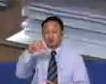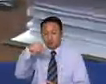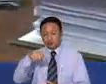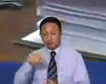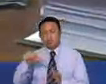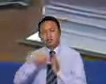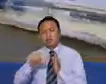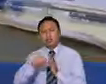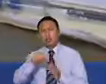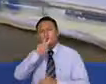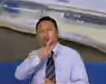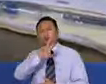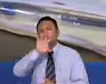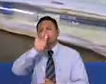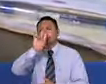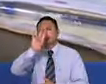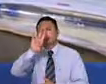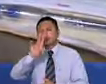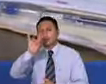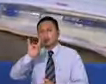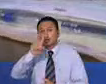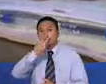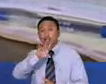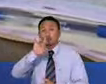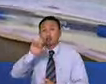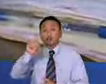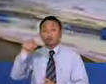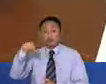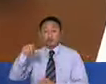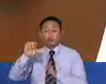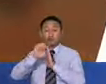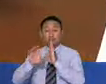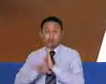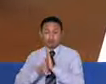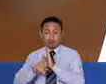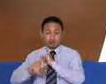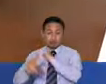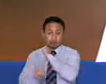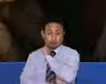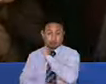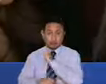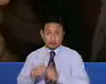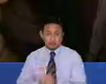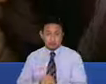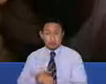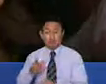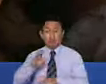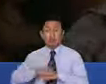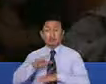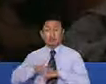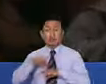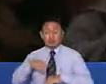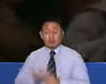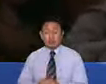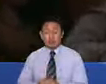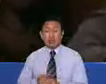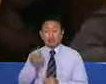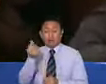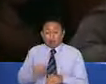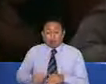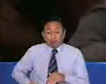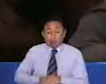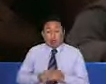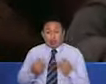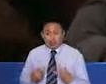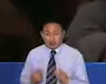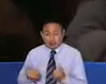artículos 278 y 281 del Código Orgánico Integral Penal por los delitos de concusión y peculado, pero estos son del